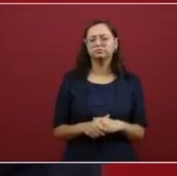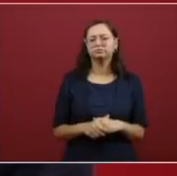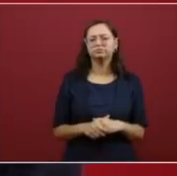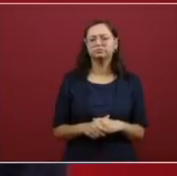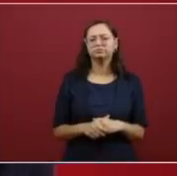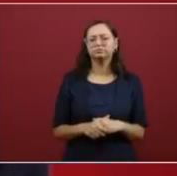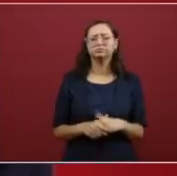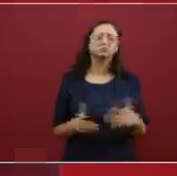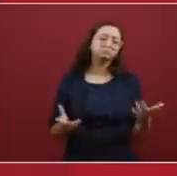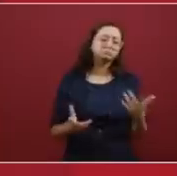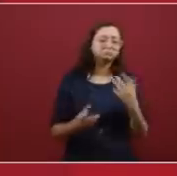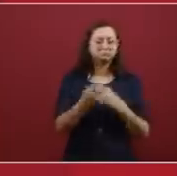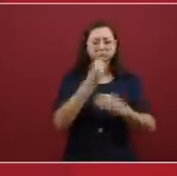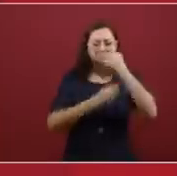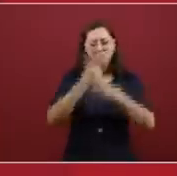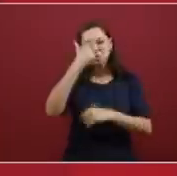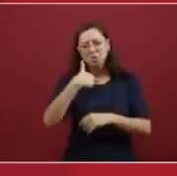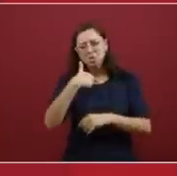cenando